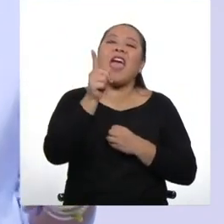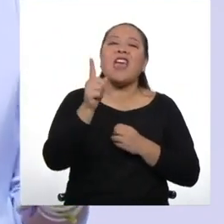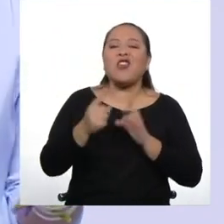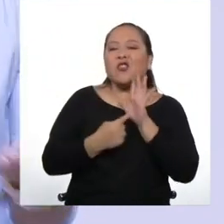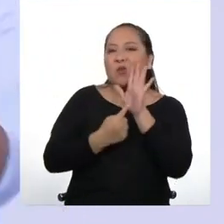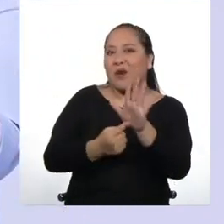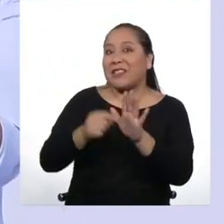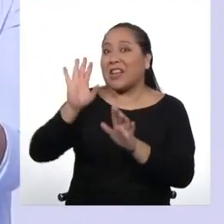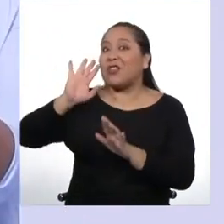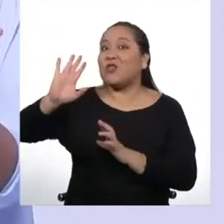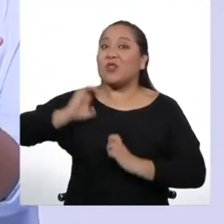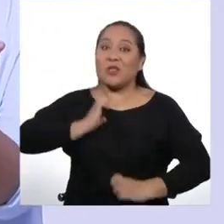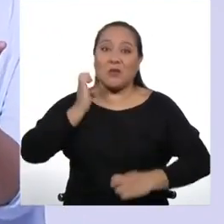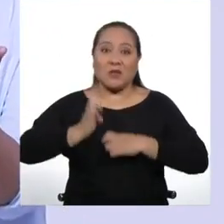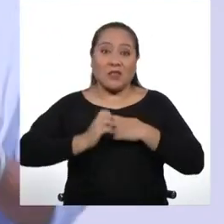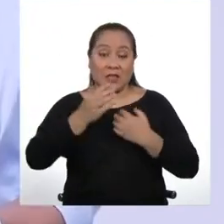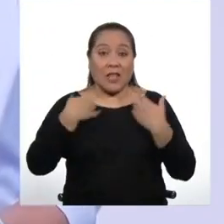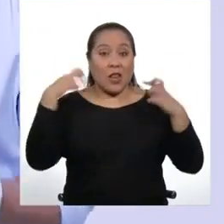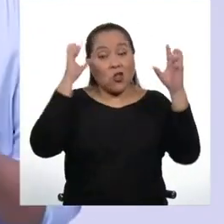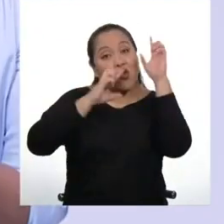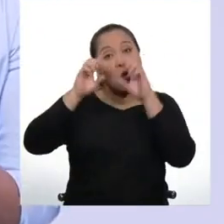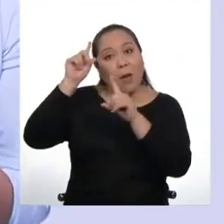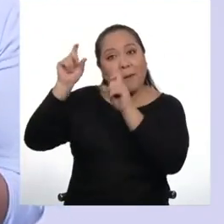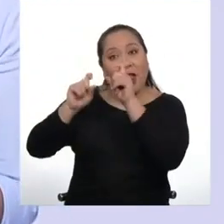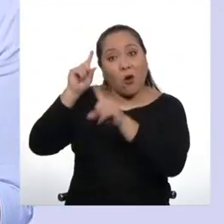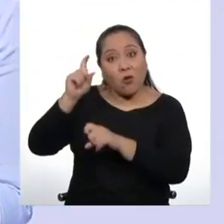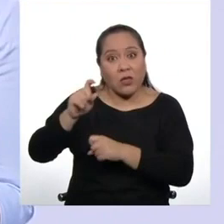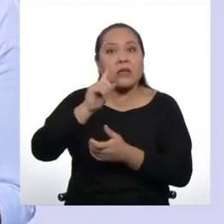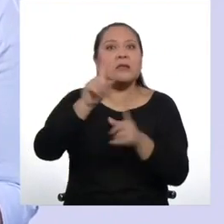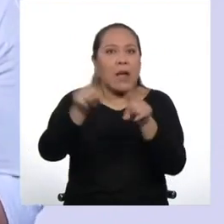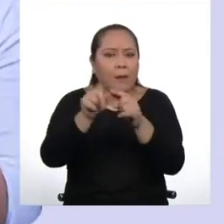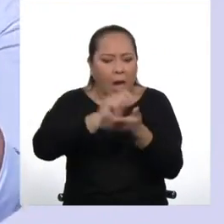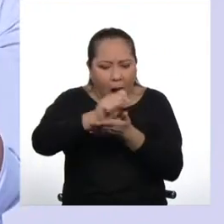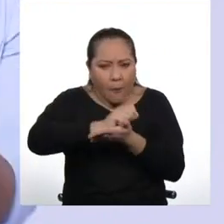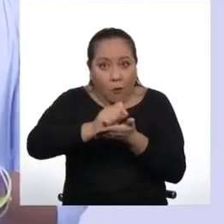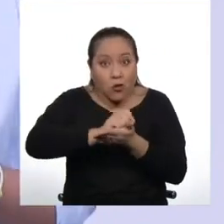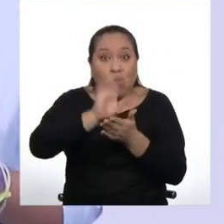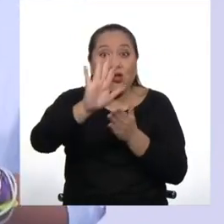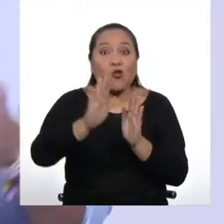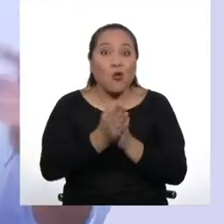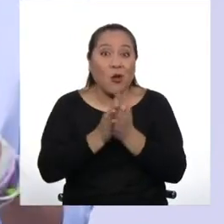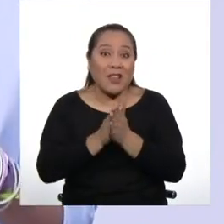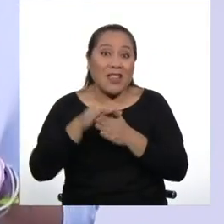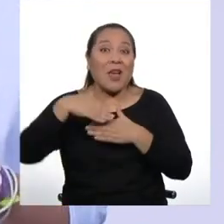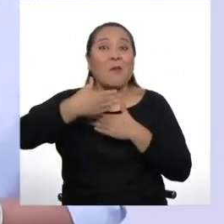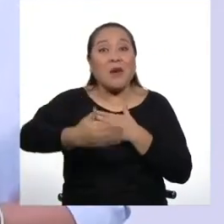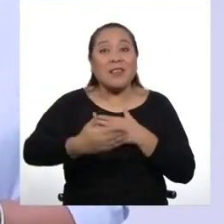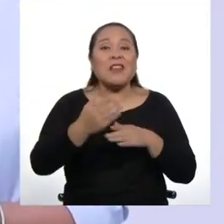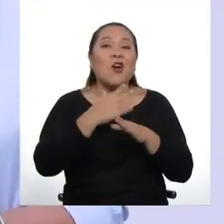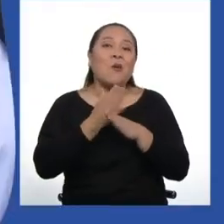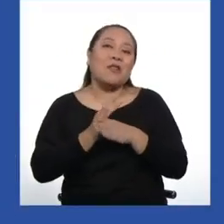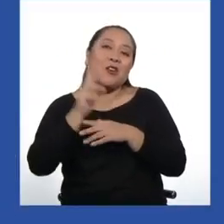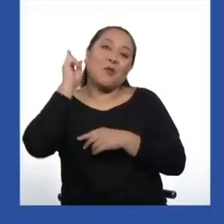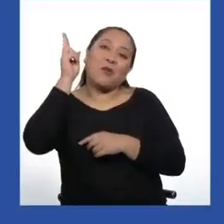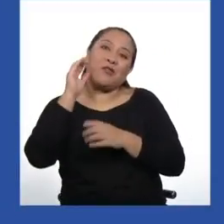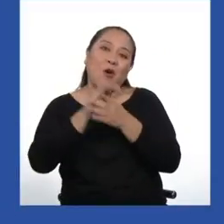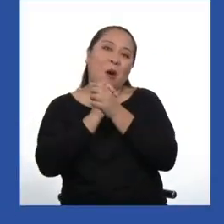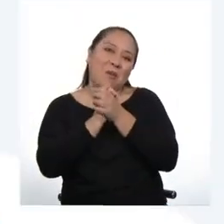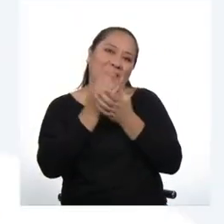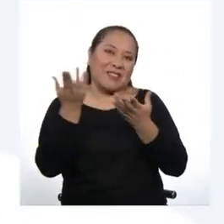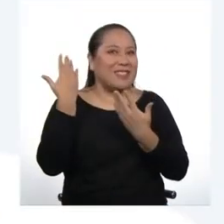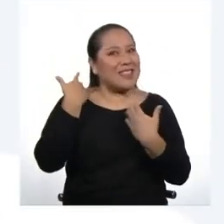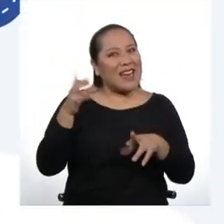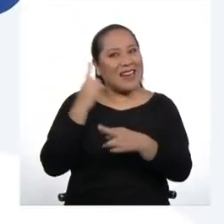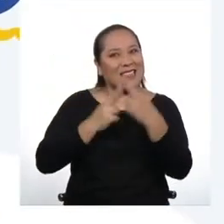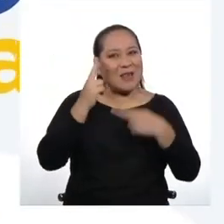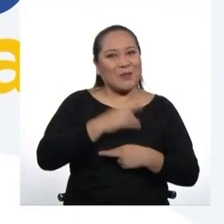cuando las sienten. Si tienes dudas o preguntas, también puedes anotarlas en tu cuaderno para luego compartirlo con tu profesor o amigos. Ya regresamos.